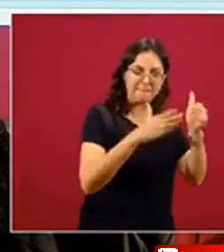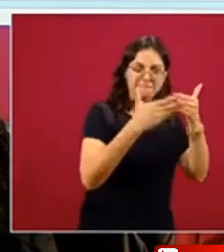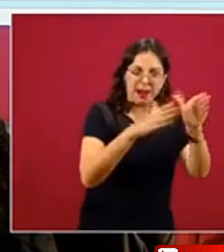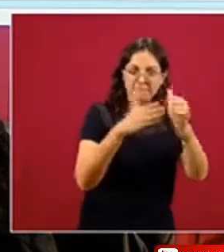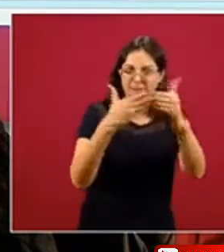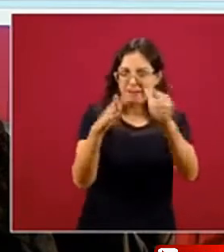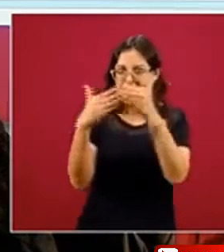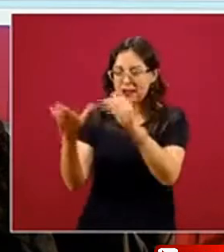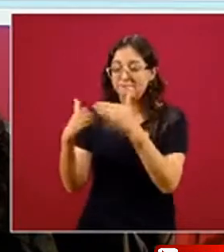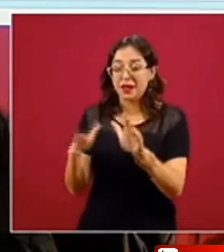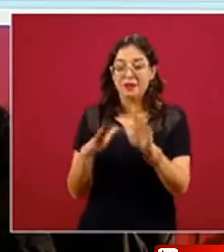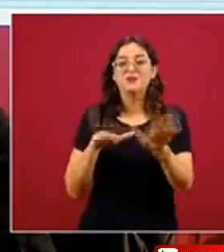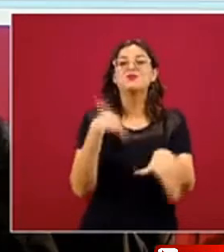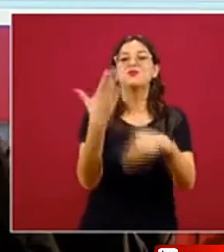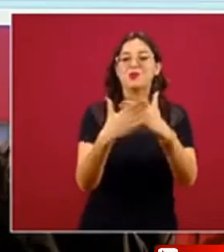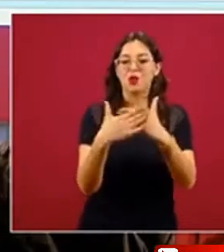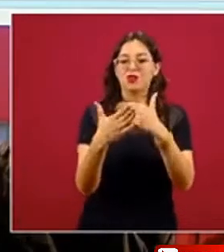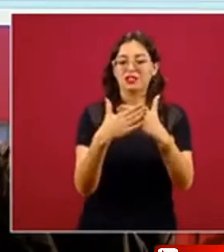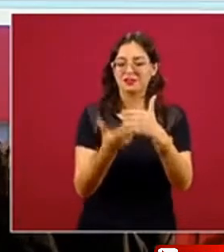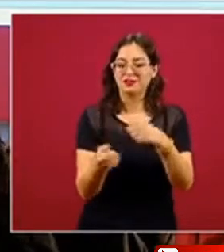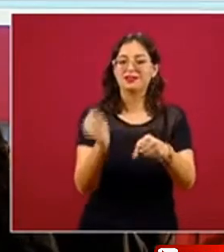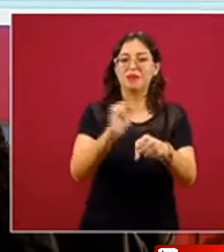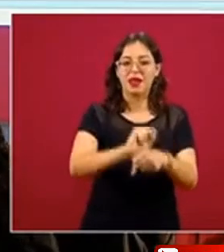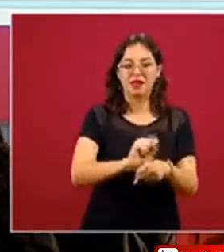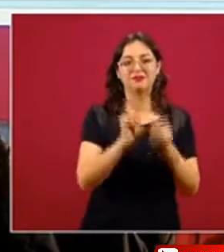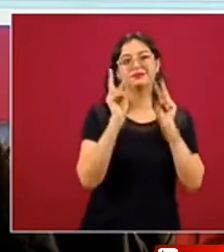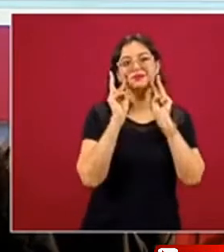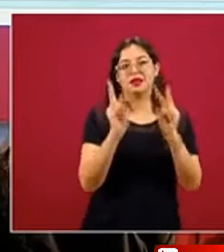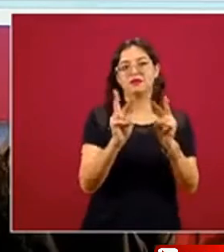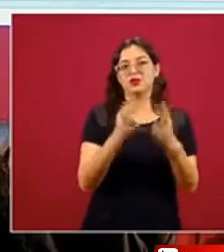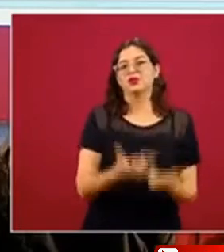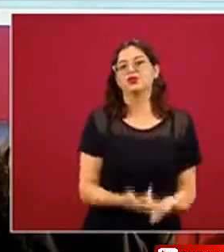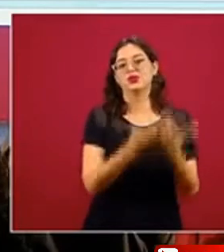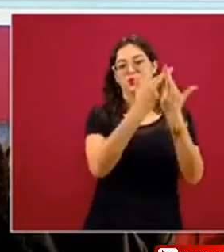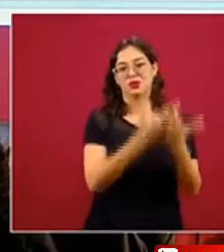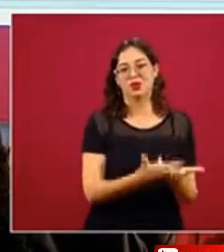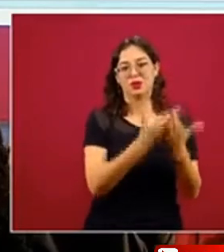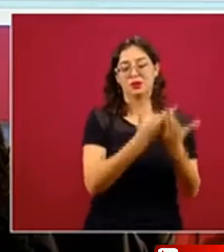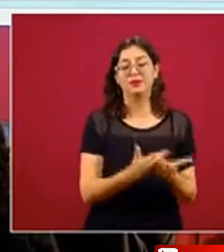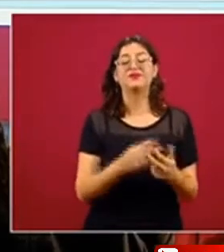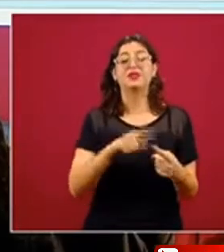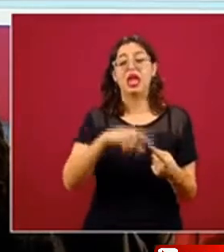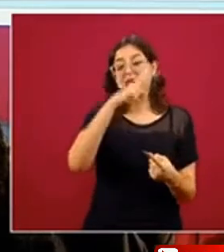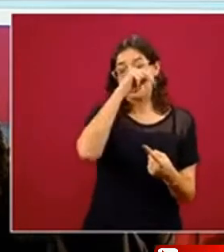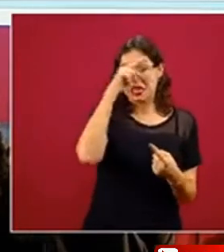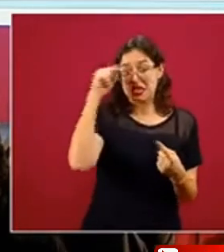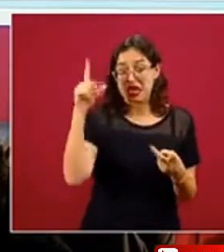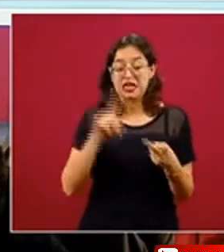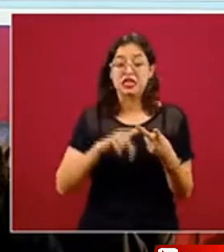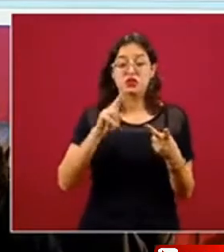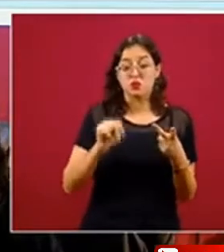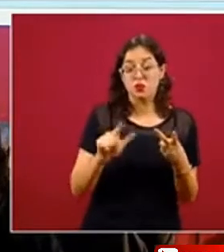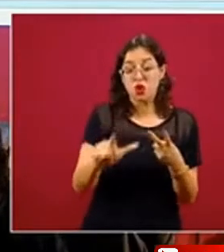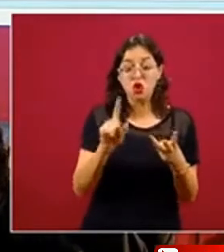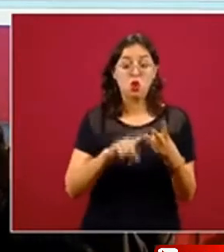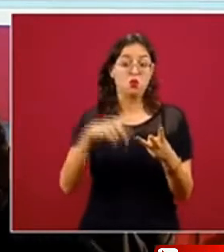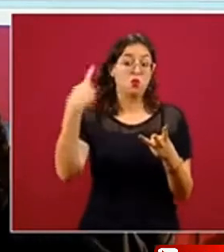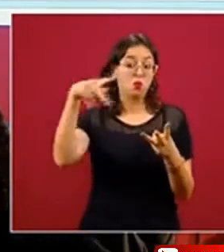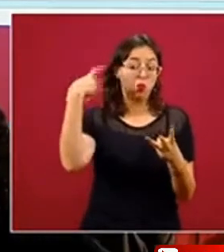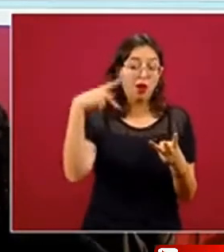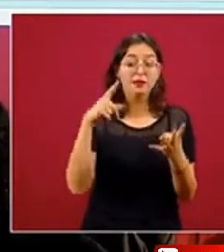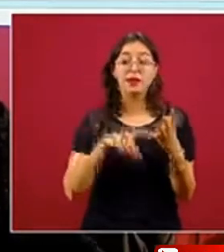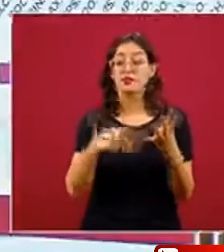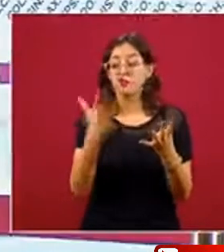ver reflejado en los siguientes días. Nayarit, Nuevo León, Puebla, Sonora, Veracruz son